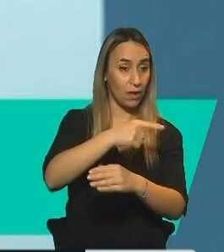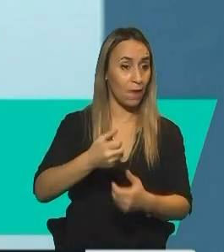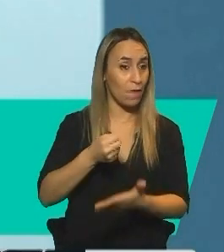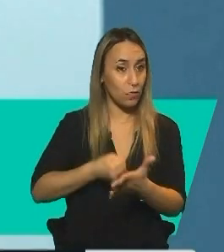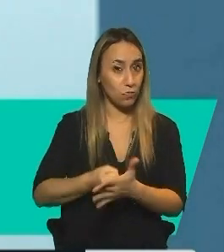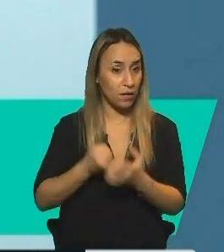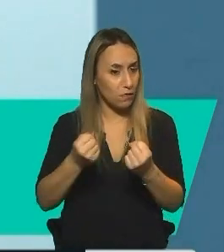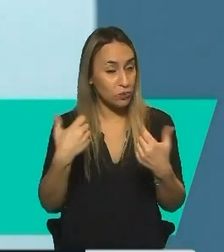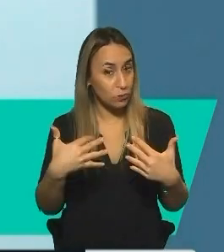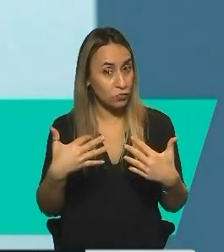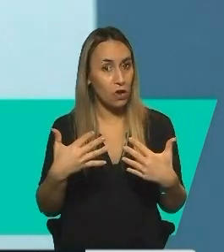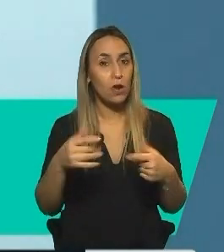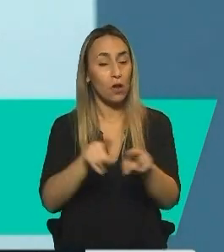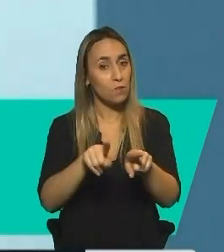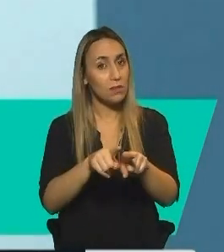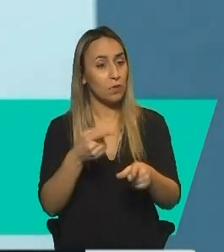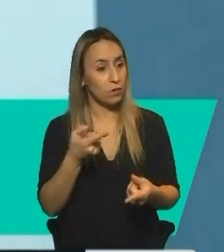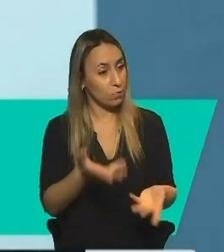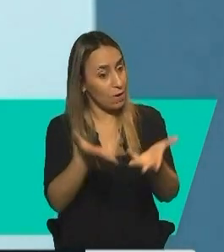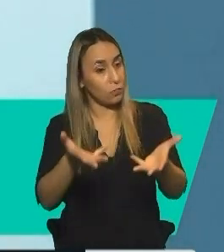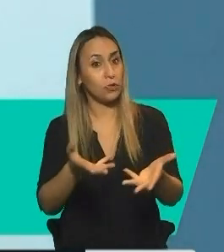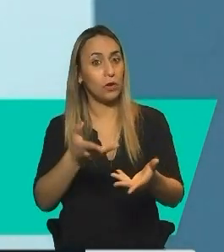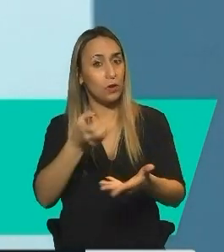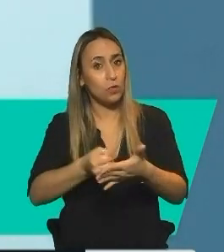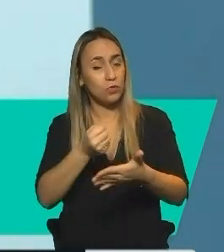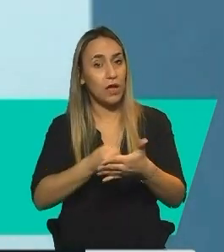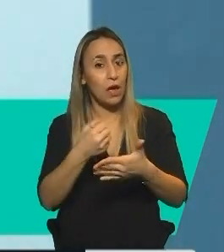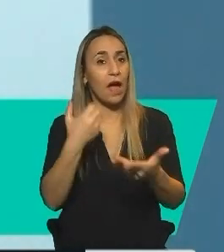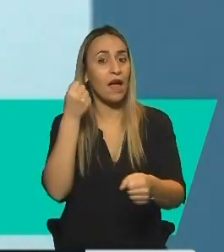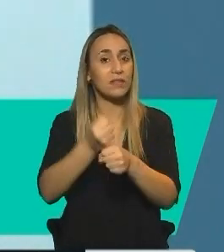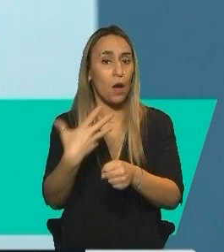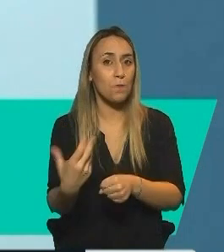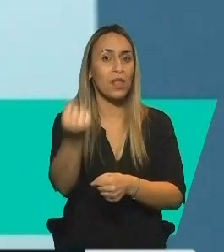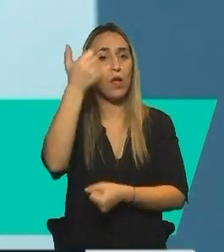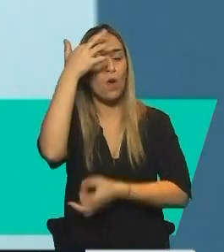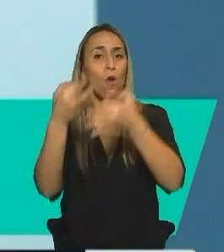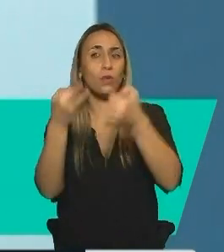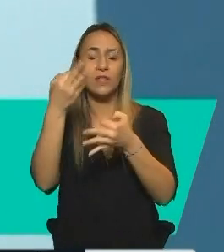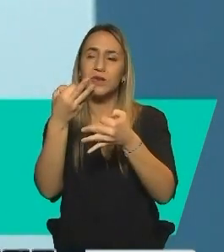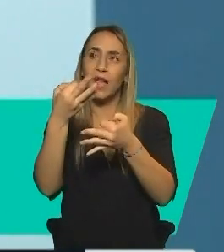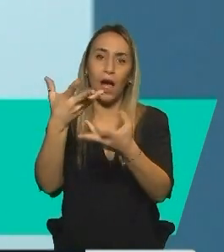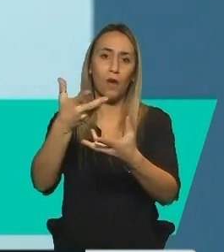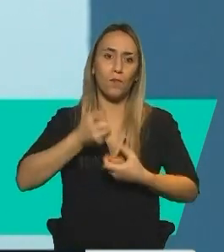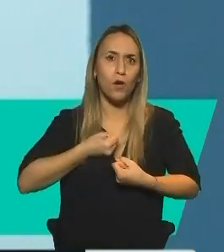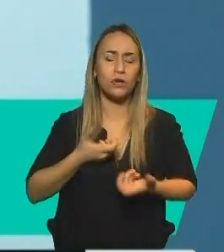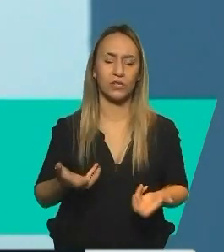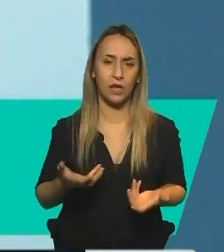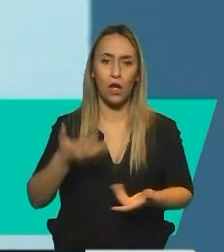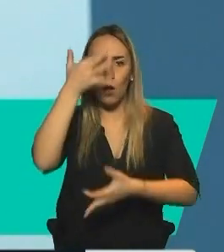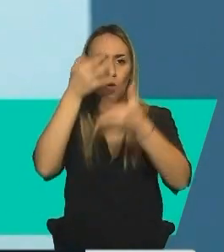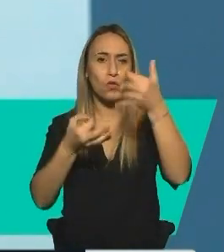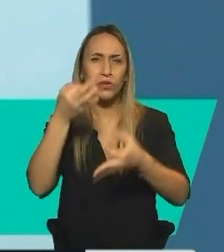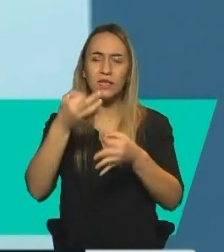a la sociedad es a pelear por tener una justicia que nos identifiquemos en tiempo real, donde cada uno siente